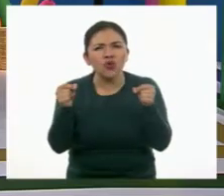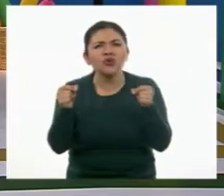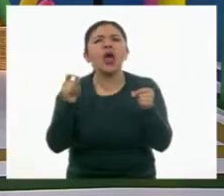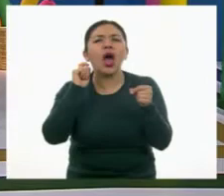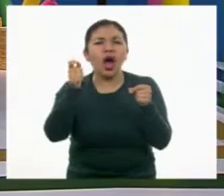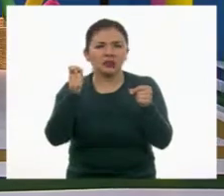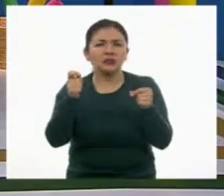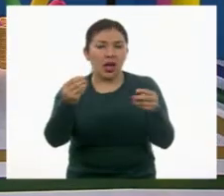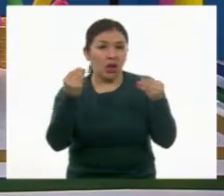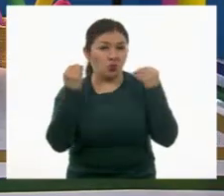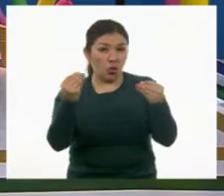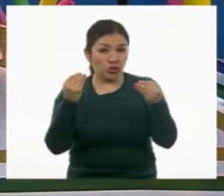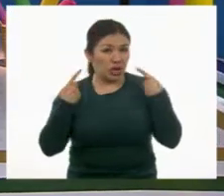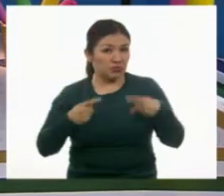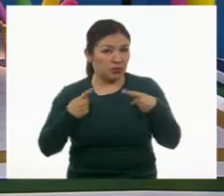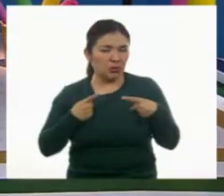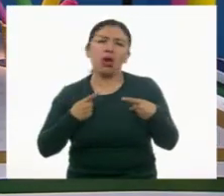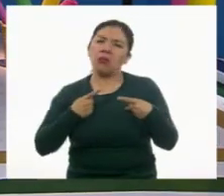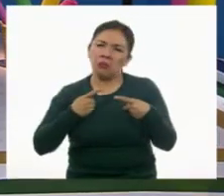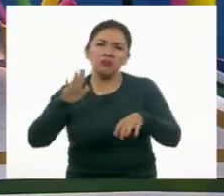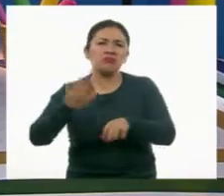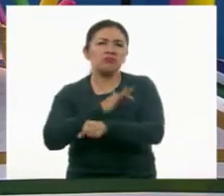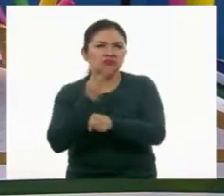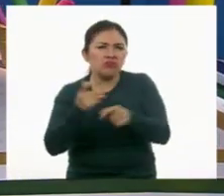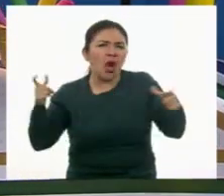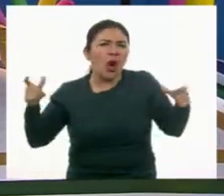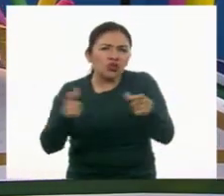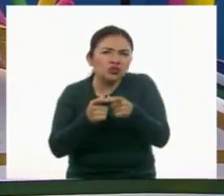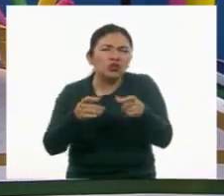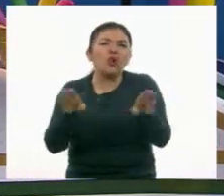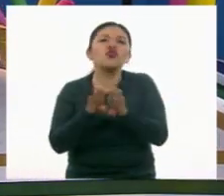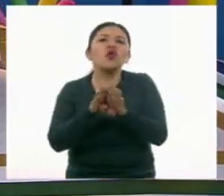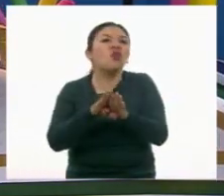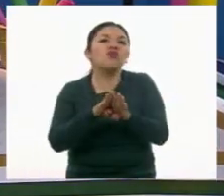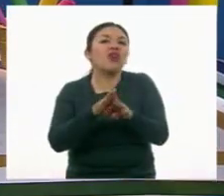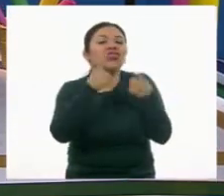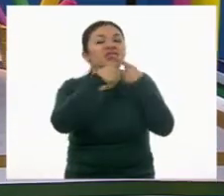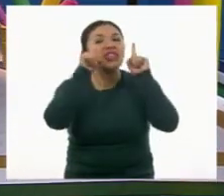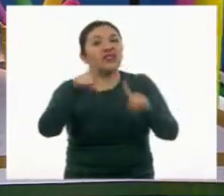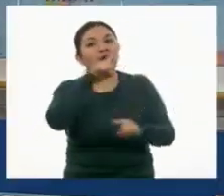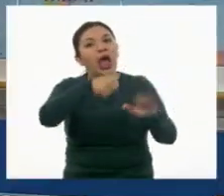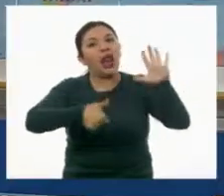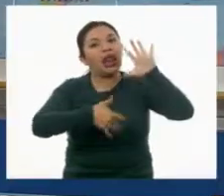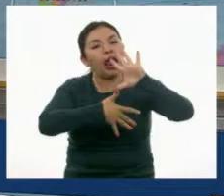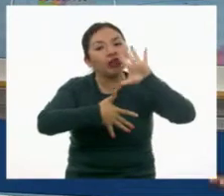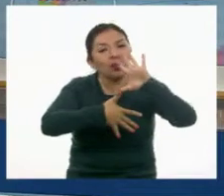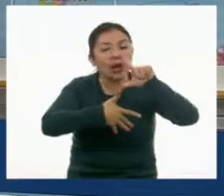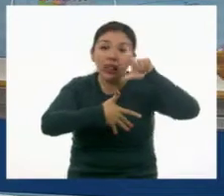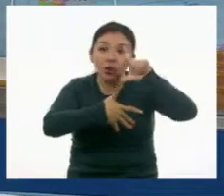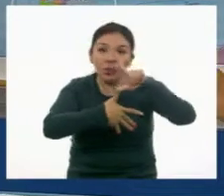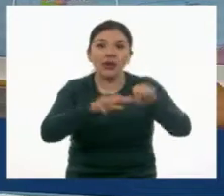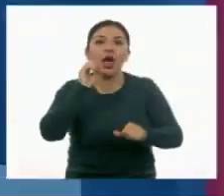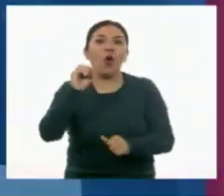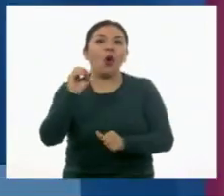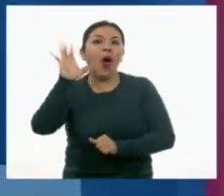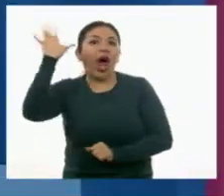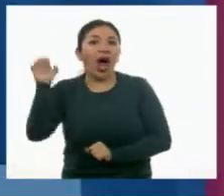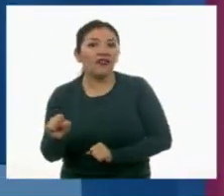era pequeña en relación a otros países, como por ejemplo países latinoamericanos o países africanos. Era